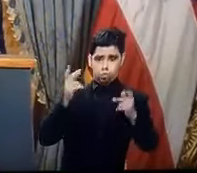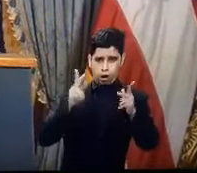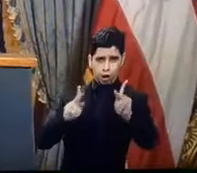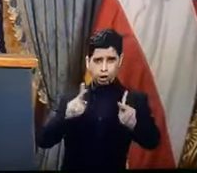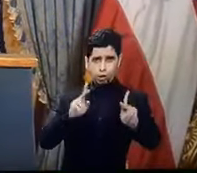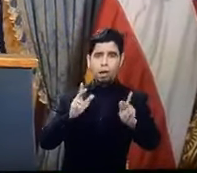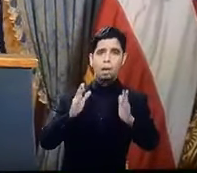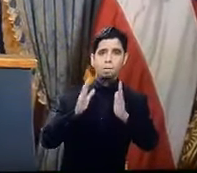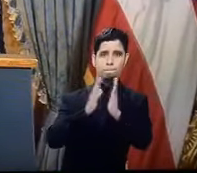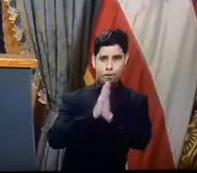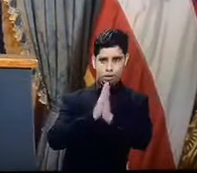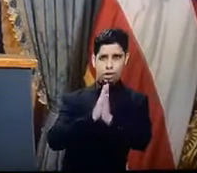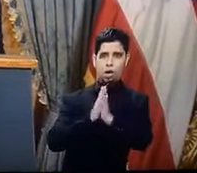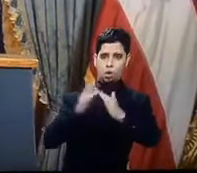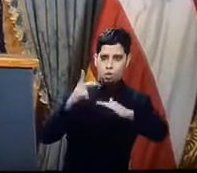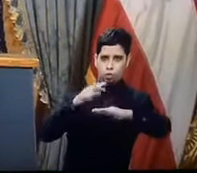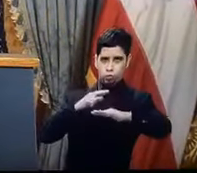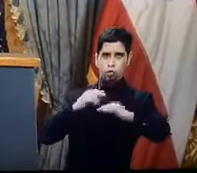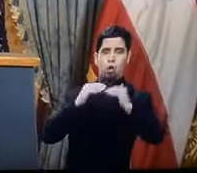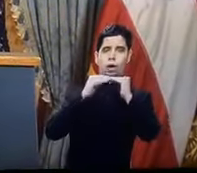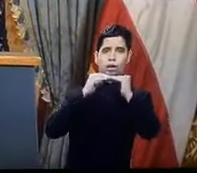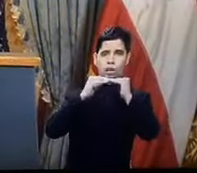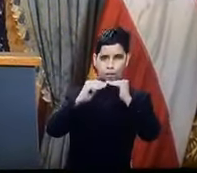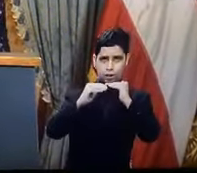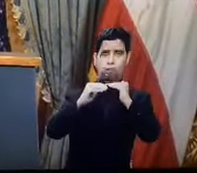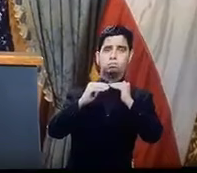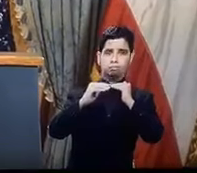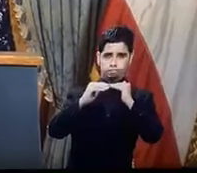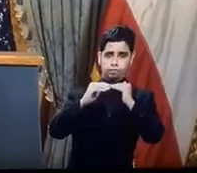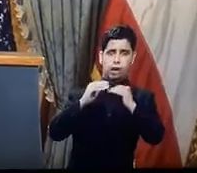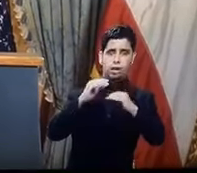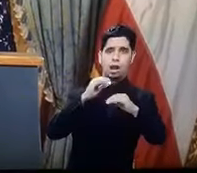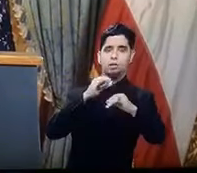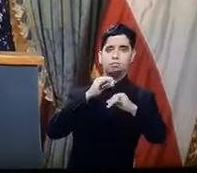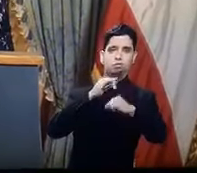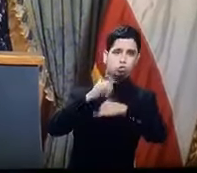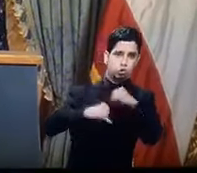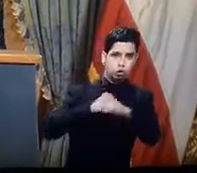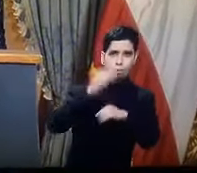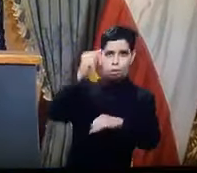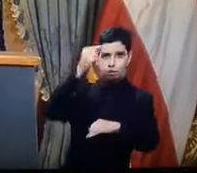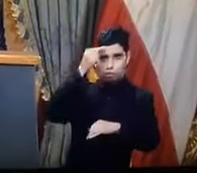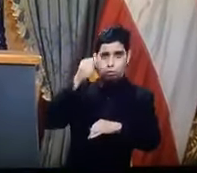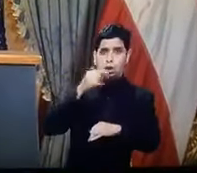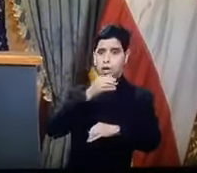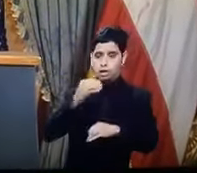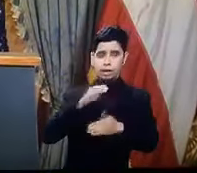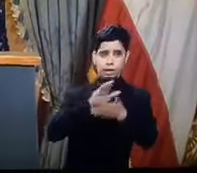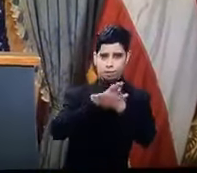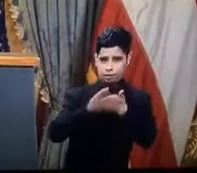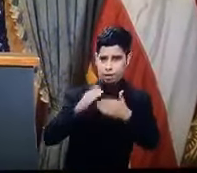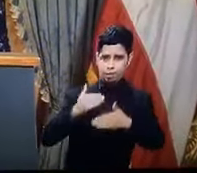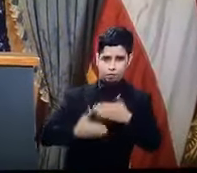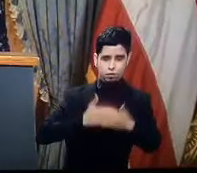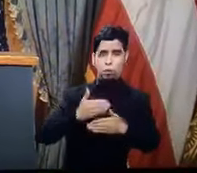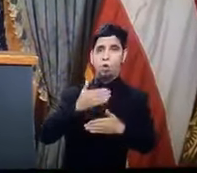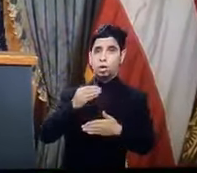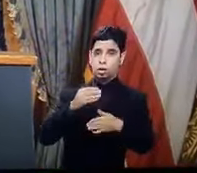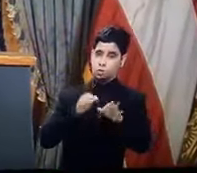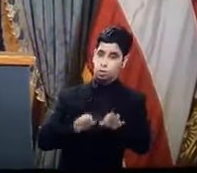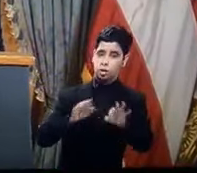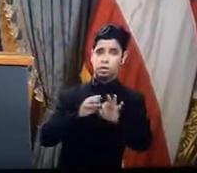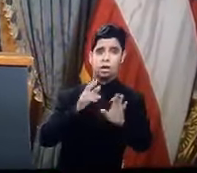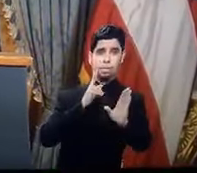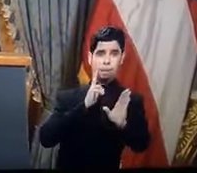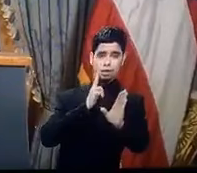exige darle estabilidad a nuestras instituciones gubernamentales, pulcritud a los procesos y participación amplia a todos